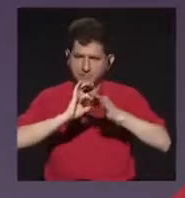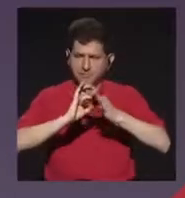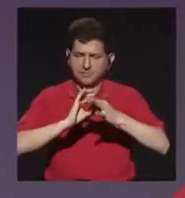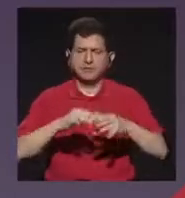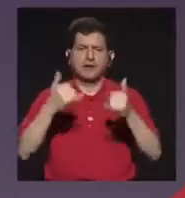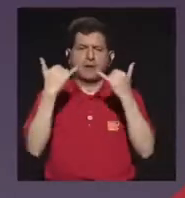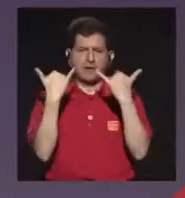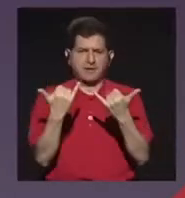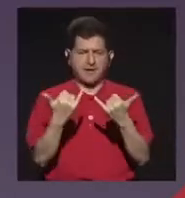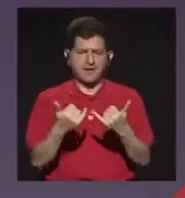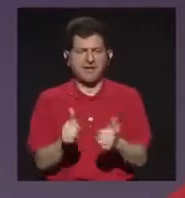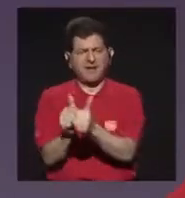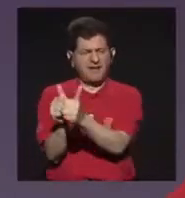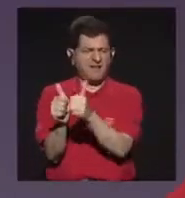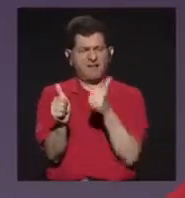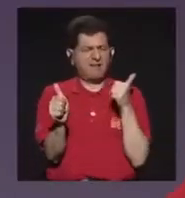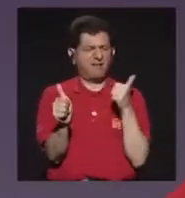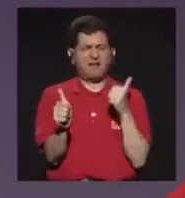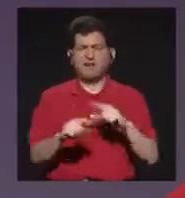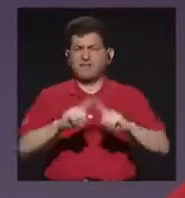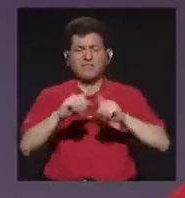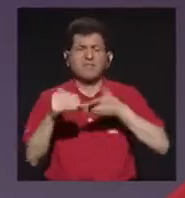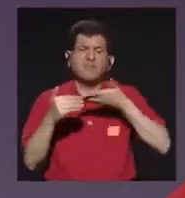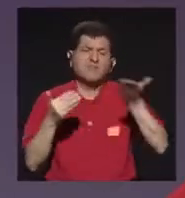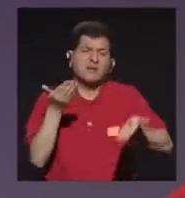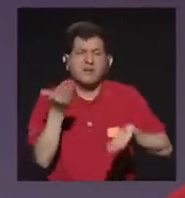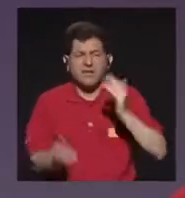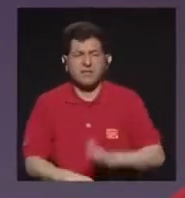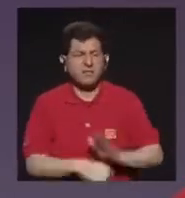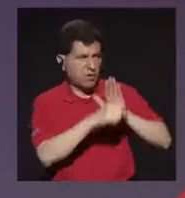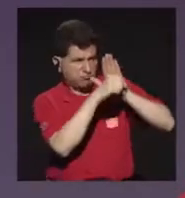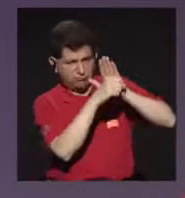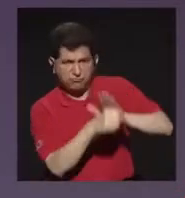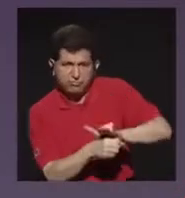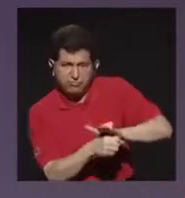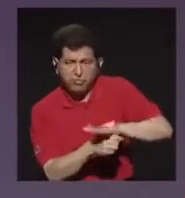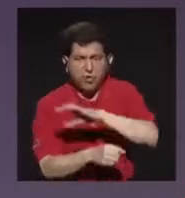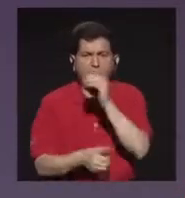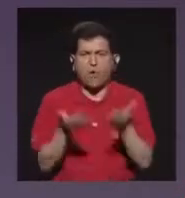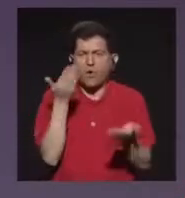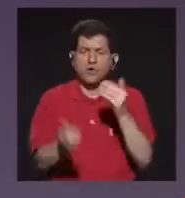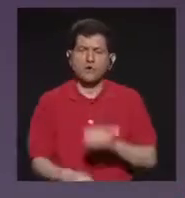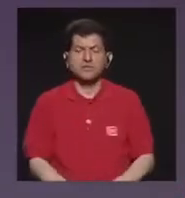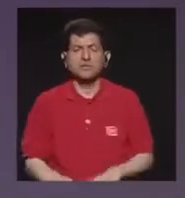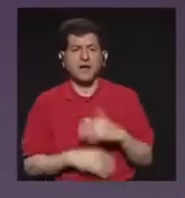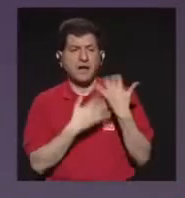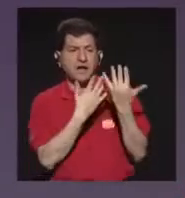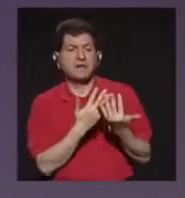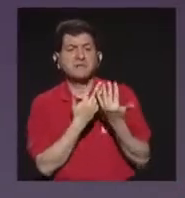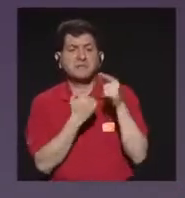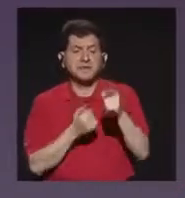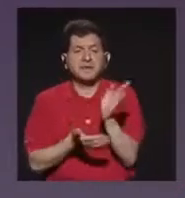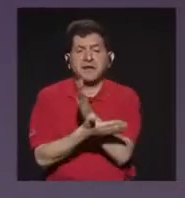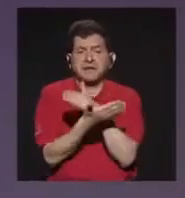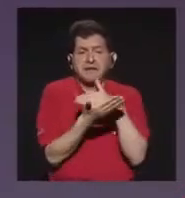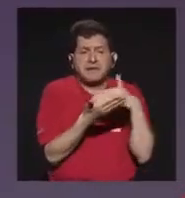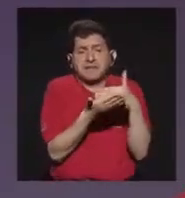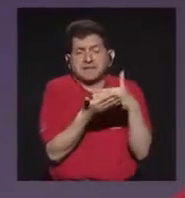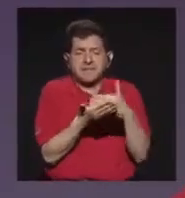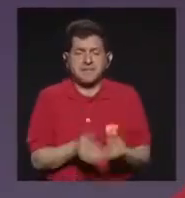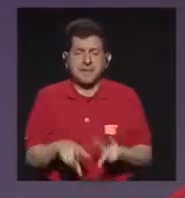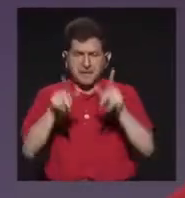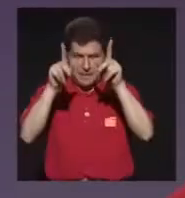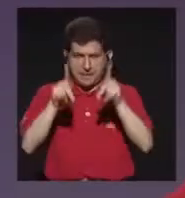quedado muy, muy relegada por muchas cosas, o se reprime, o se espera que esa sea una parte que